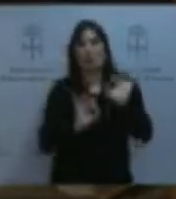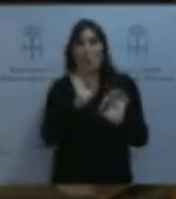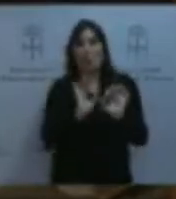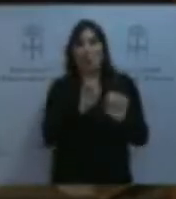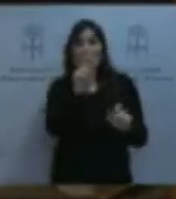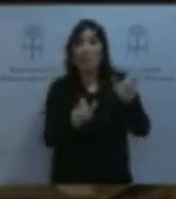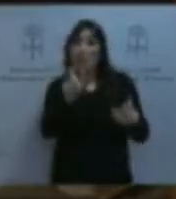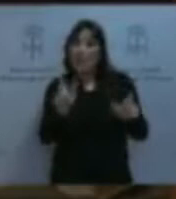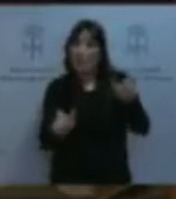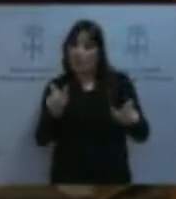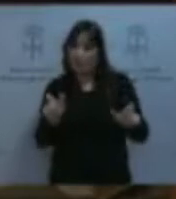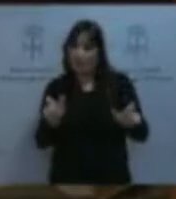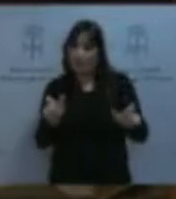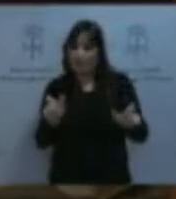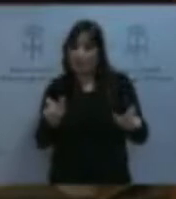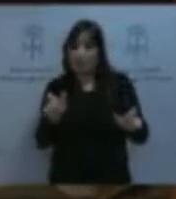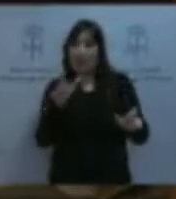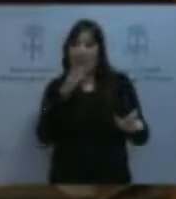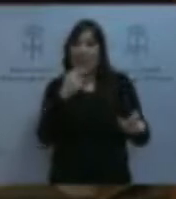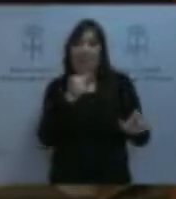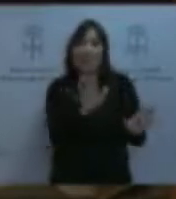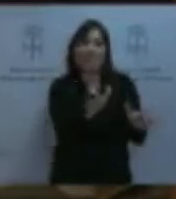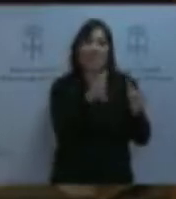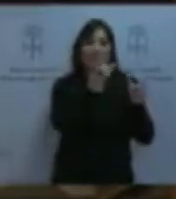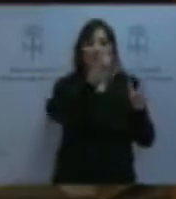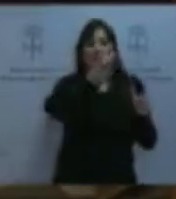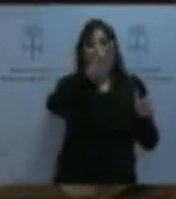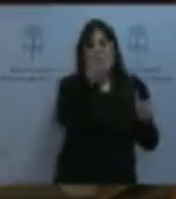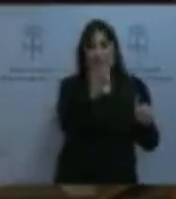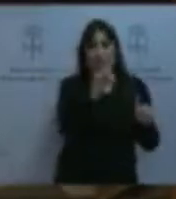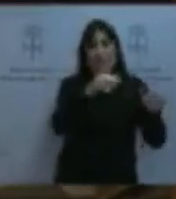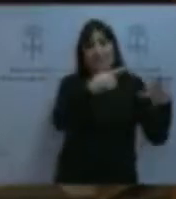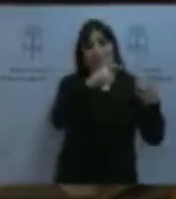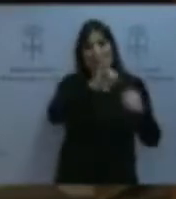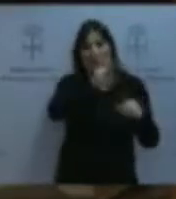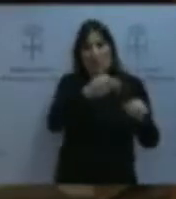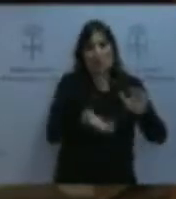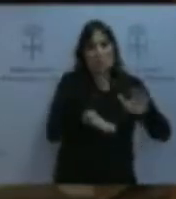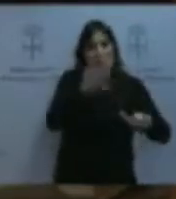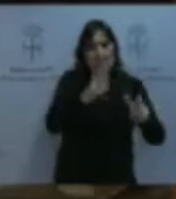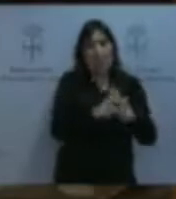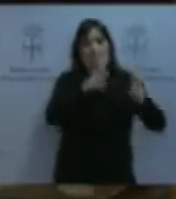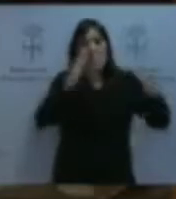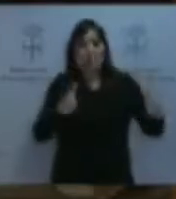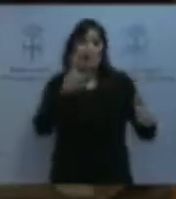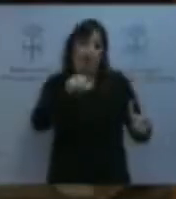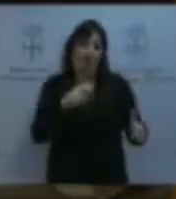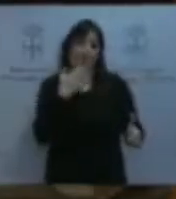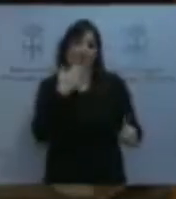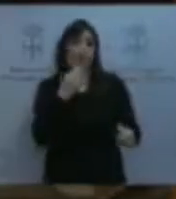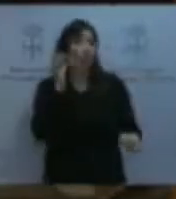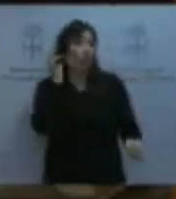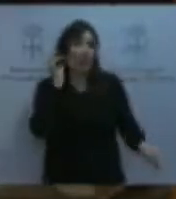beneficios en el IRPF por encima de los 600.000 euros y, por supuesto, cuando hablamos en términos de género, mismamente en Asturias, los datos de paro pues en